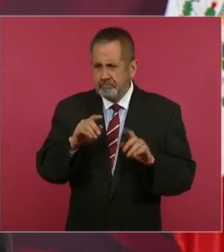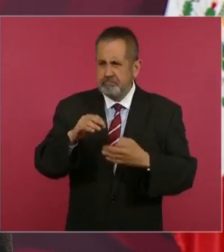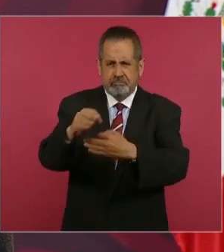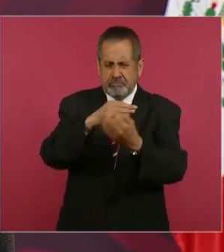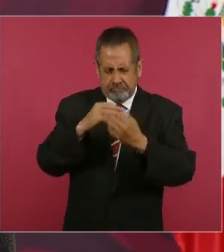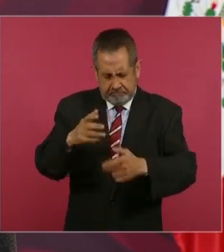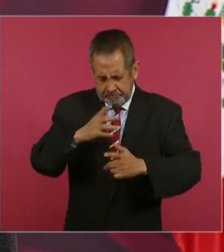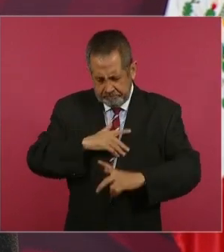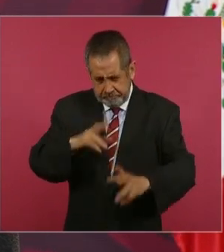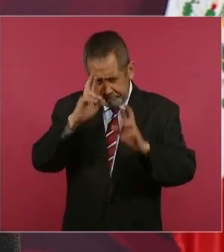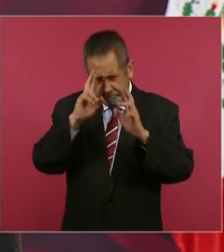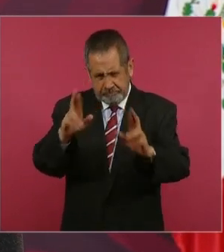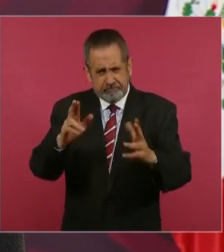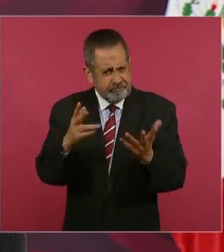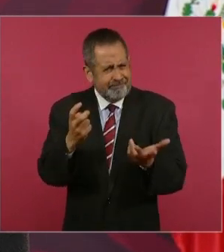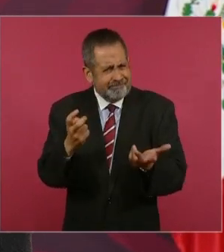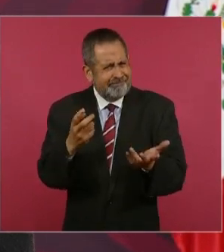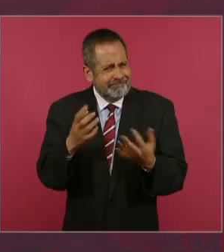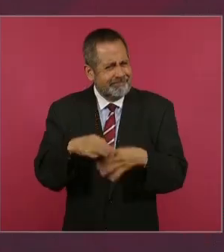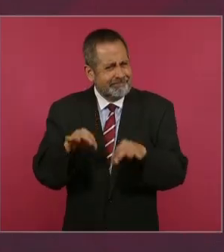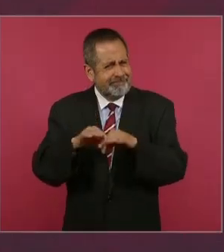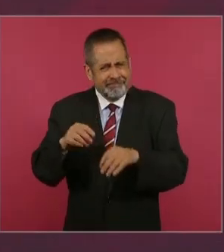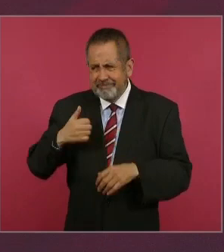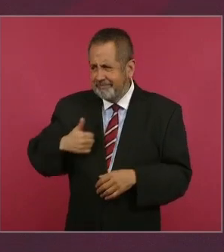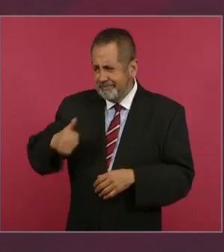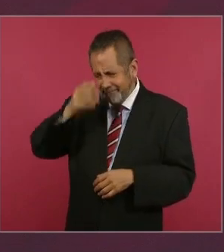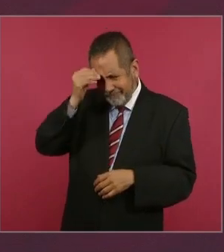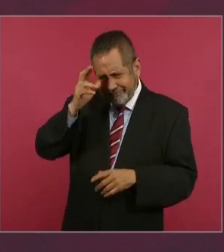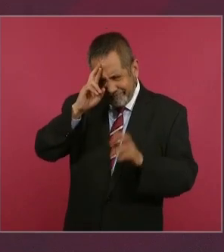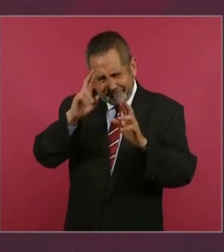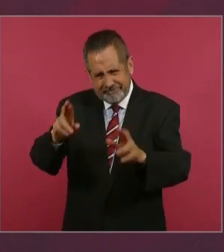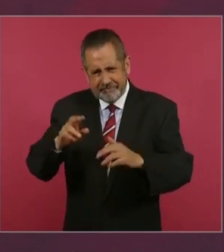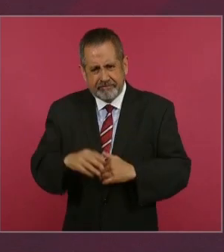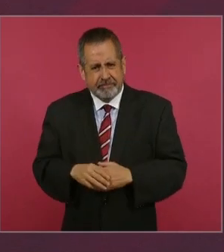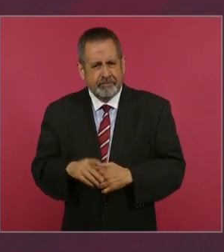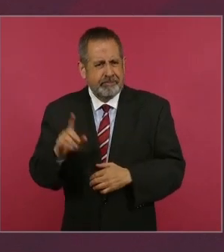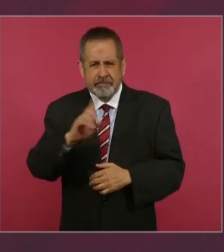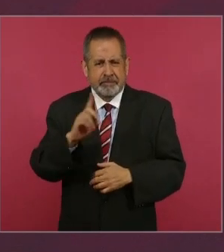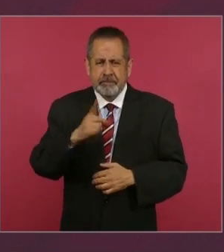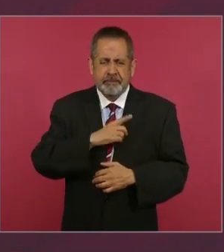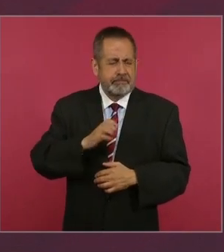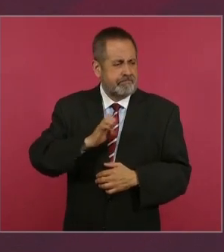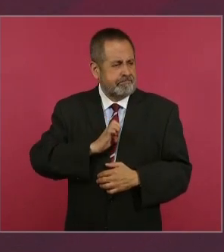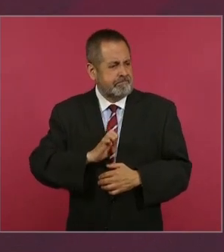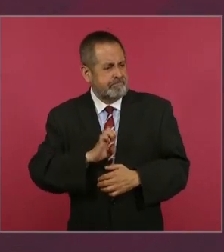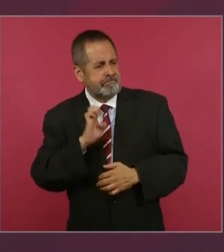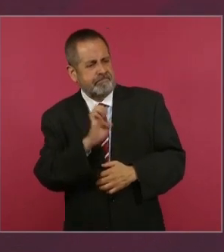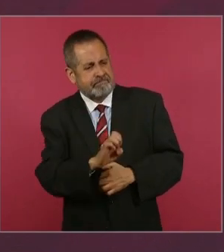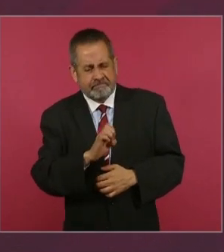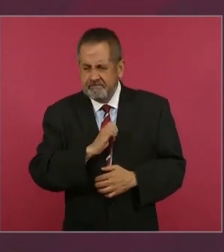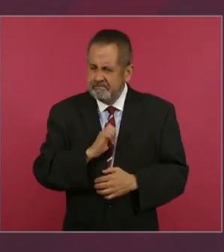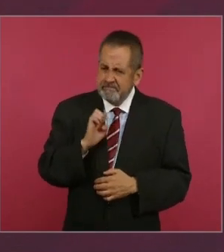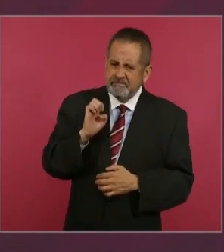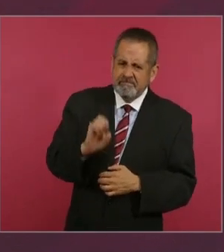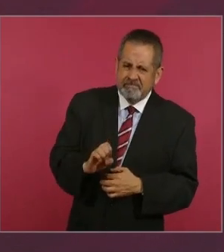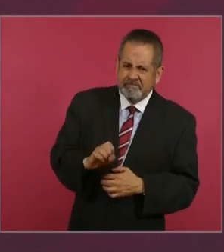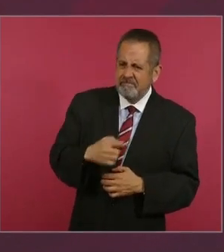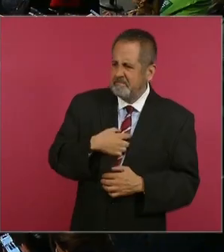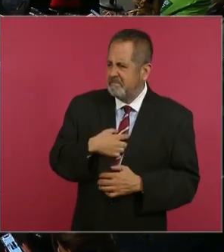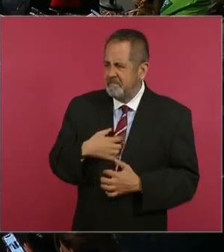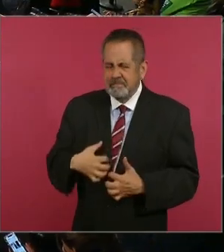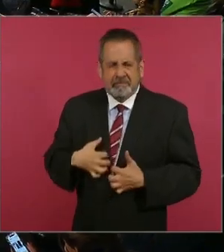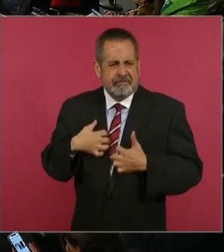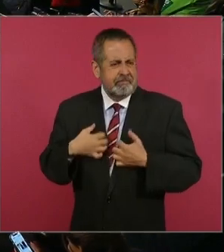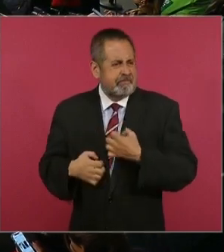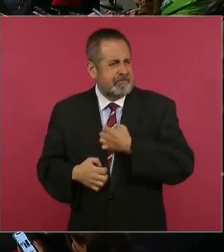todos y no odiar para nada y